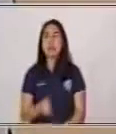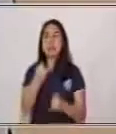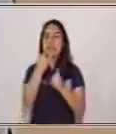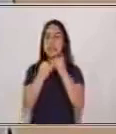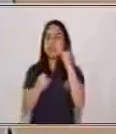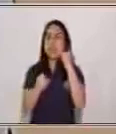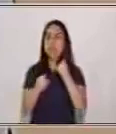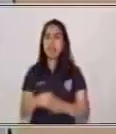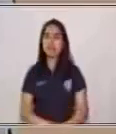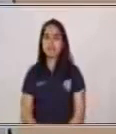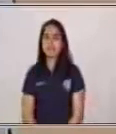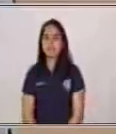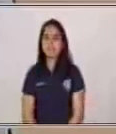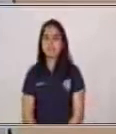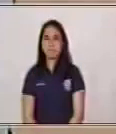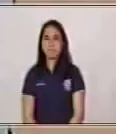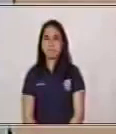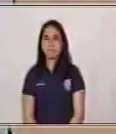pronombre?